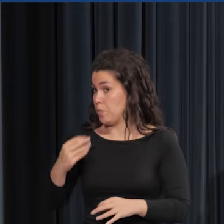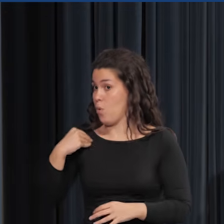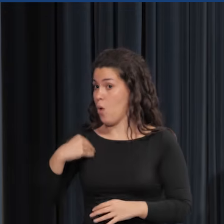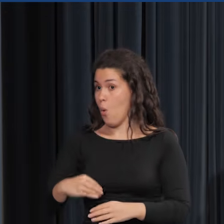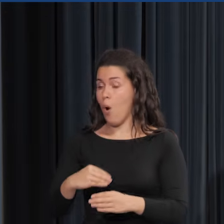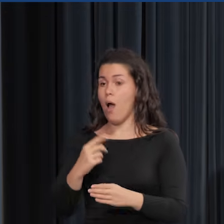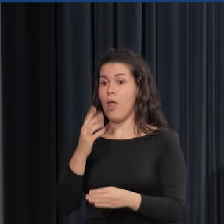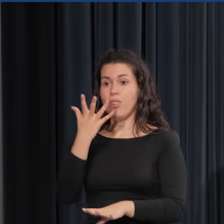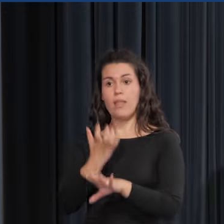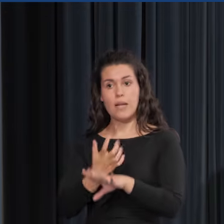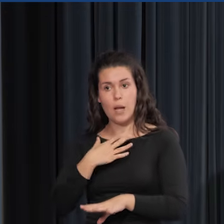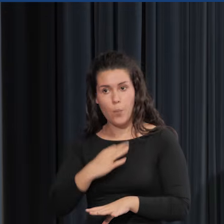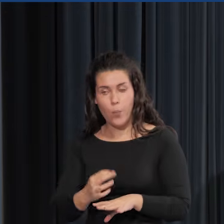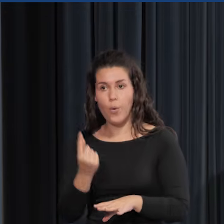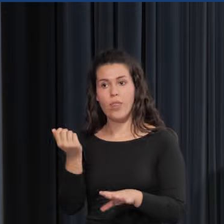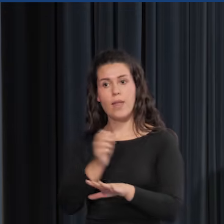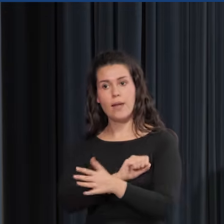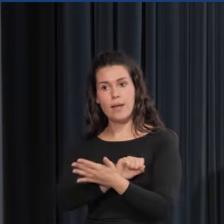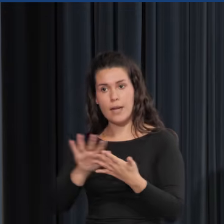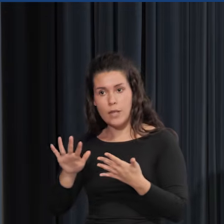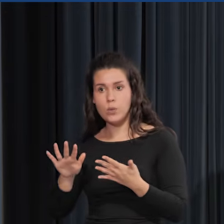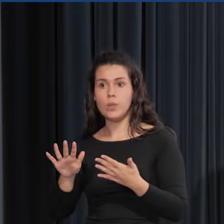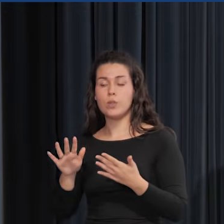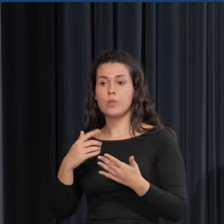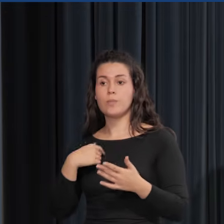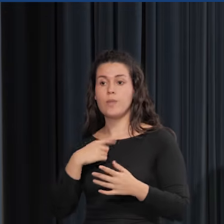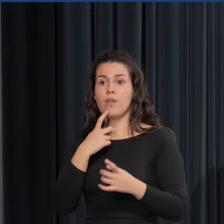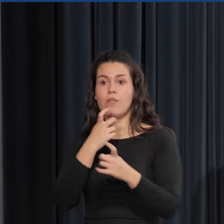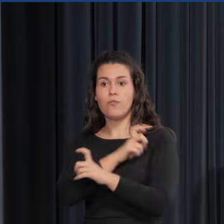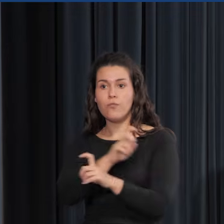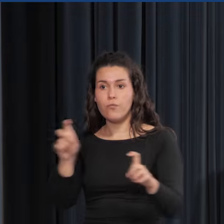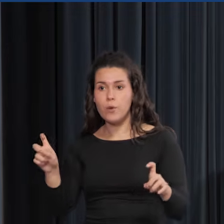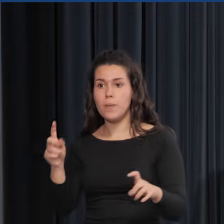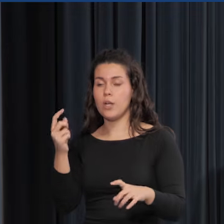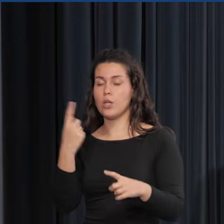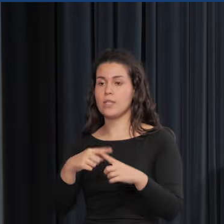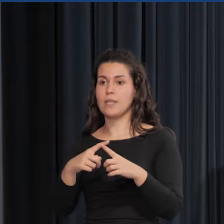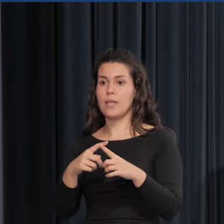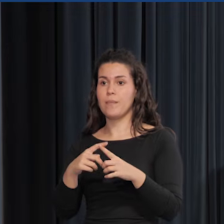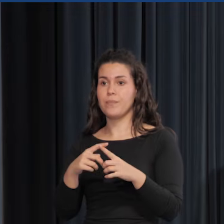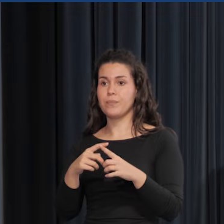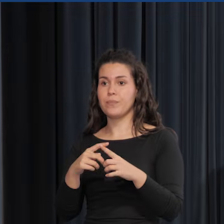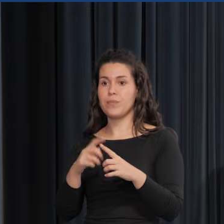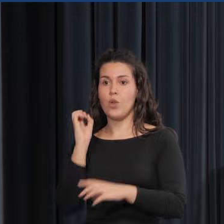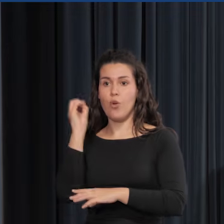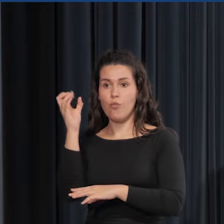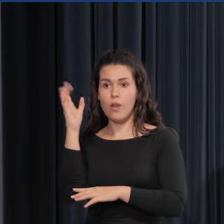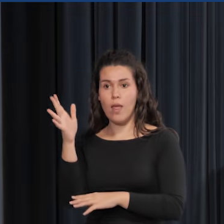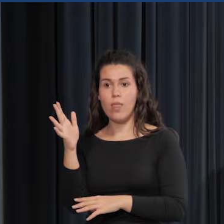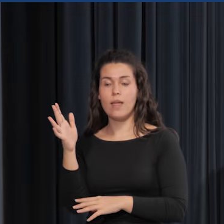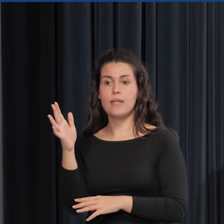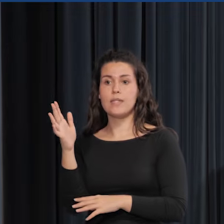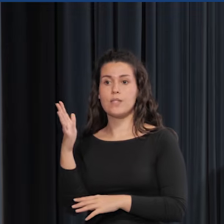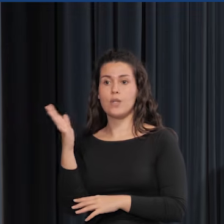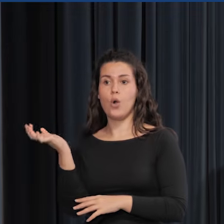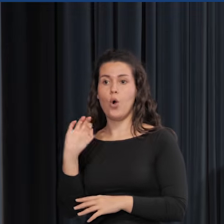gratuitos, donde informamos sobre jornadas de divulgación, donde mostramos, por ejemplo, las novedades que puede